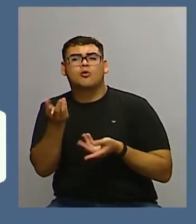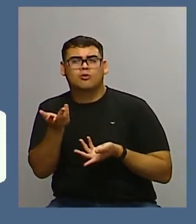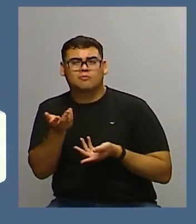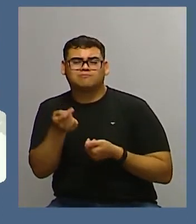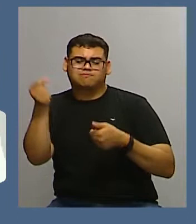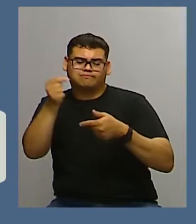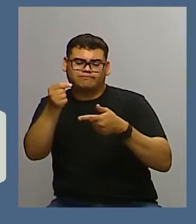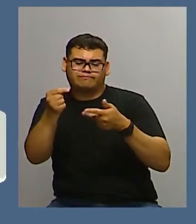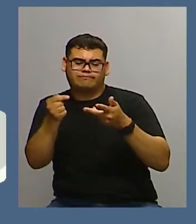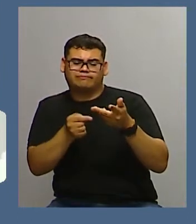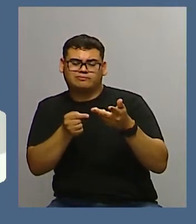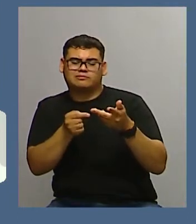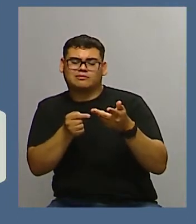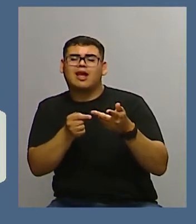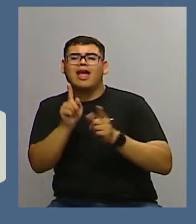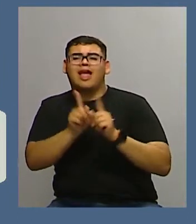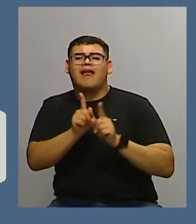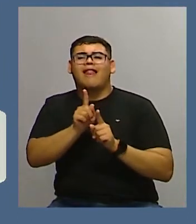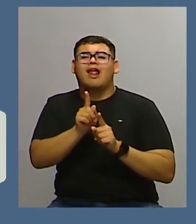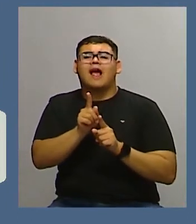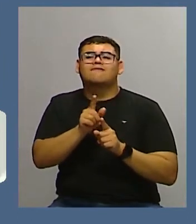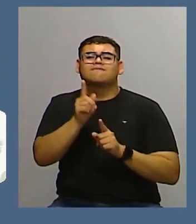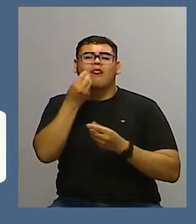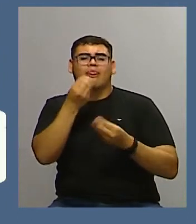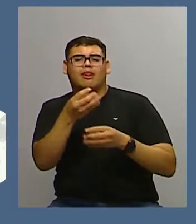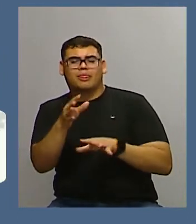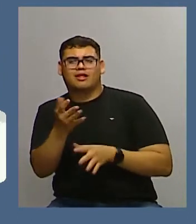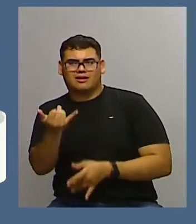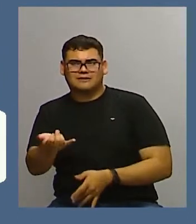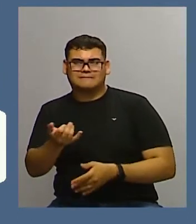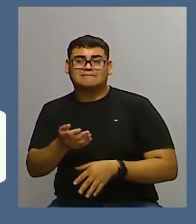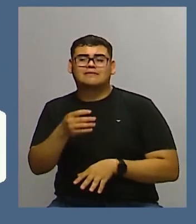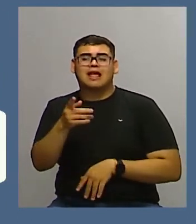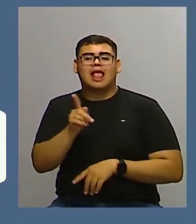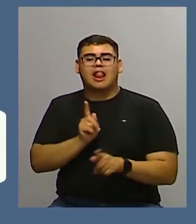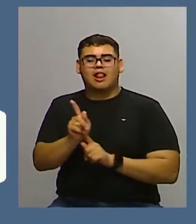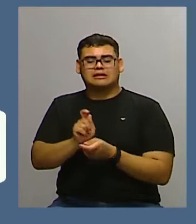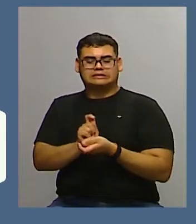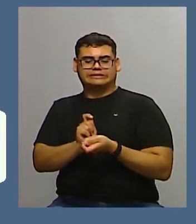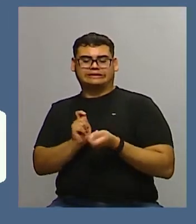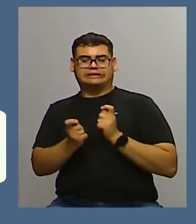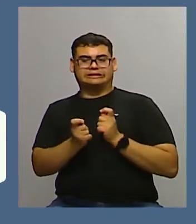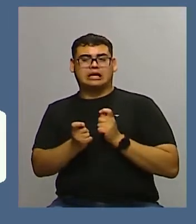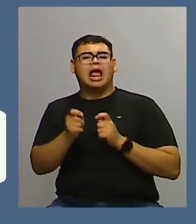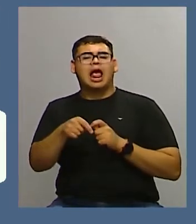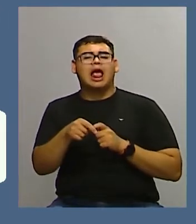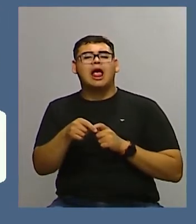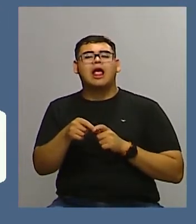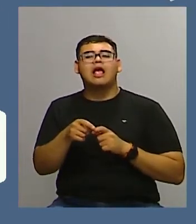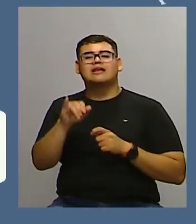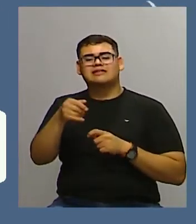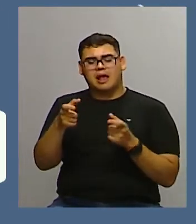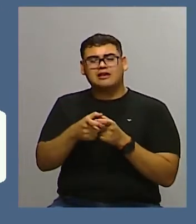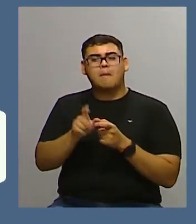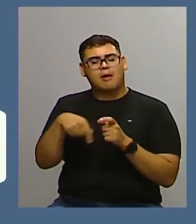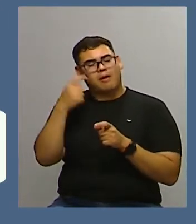todas las deficiencias que vemos en nuestra vida cotidiana y todas las cuestiones que tenemos que ajustar. Imagínense eso a nivel macro, ¿no? Y creo